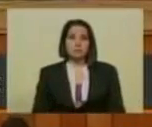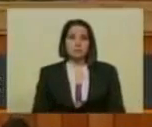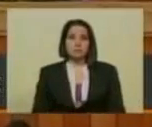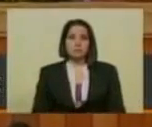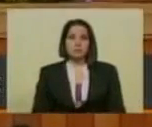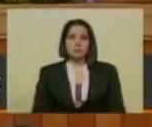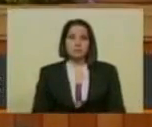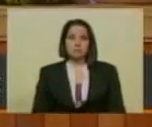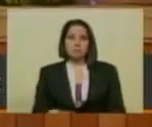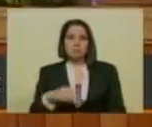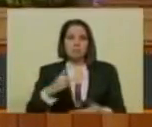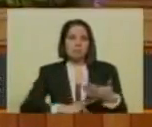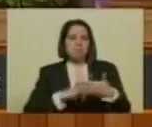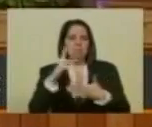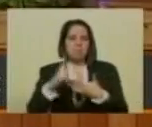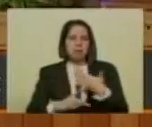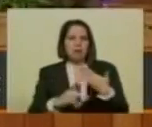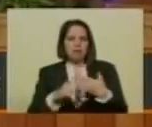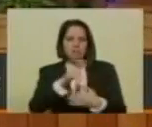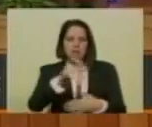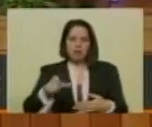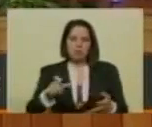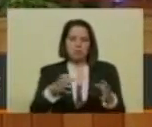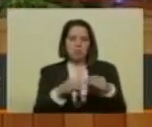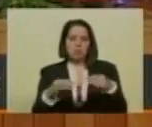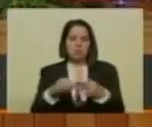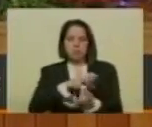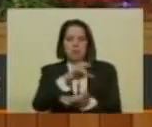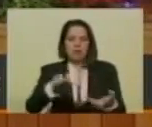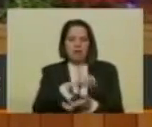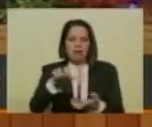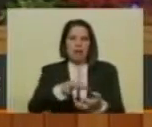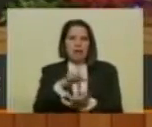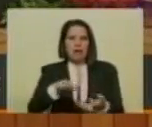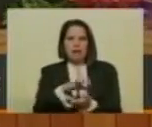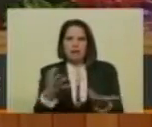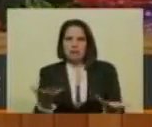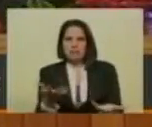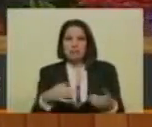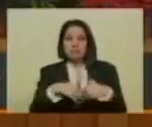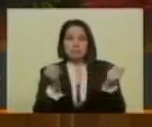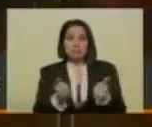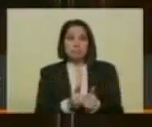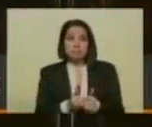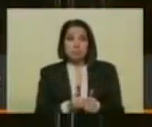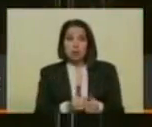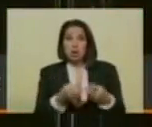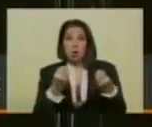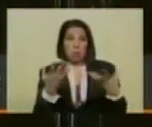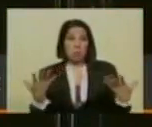¿Cuál era el plan de los violentos? ¿Cómo desactivar el plan de los violentos?